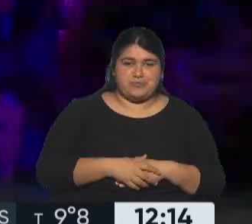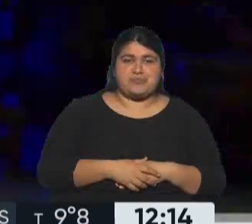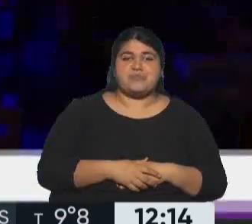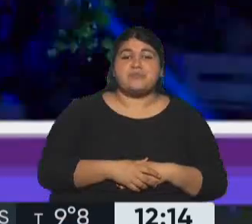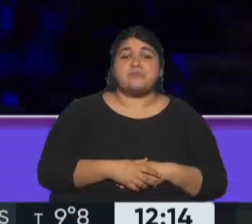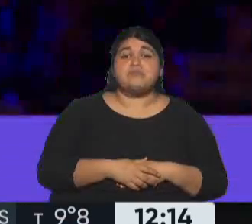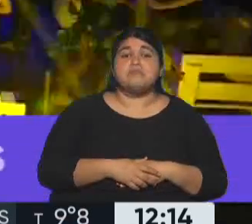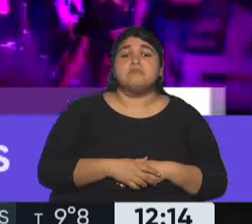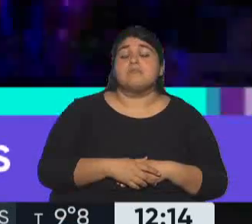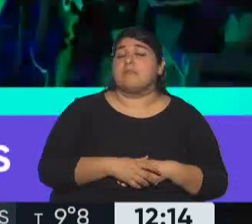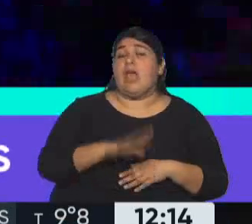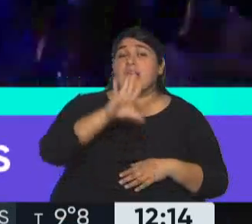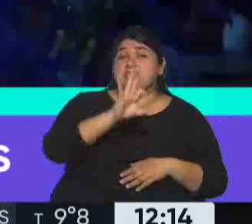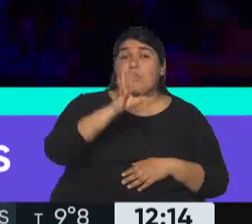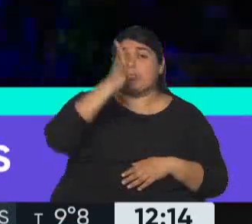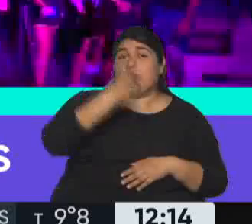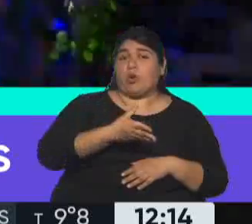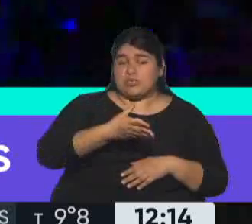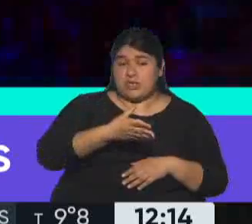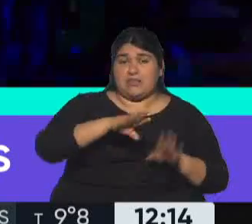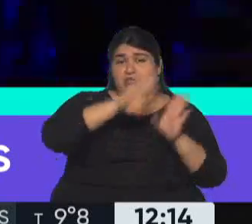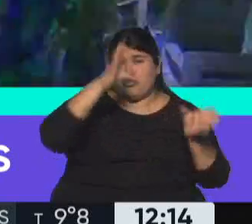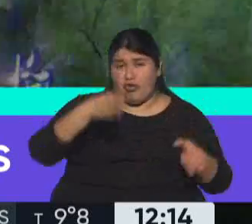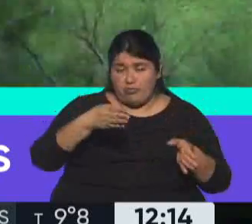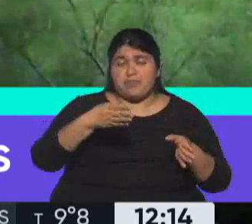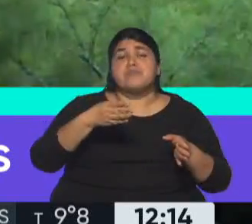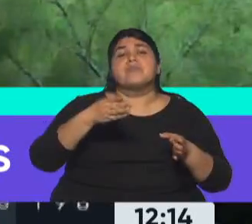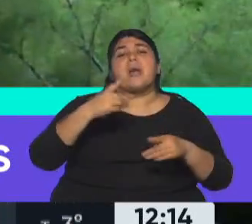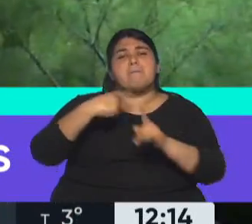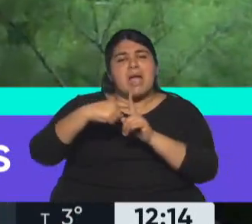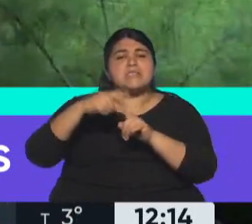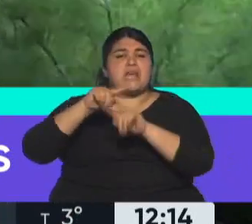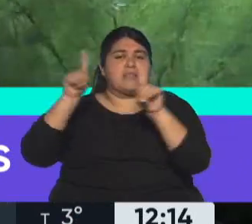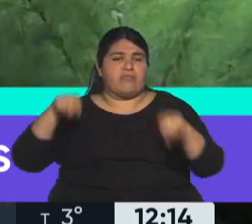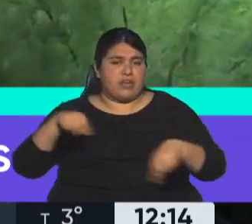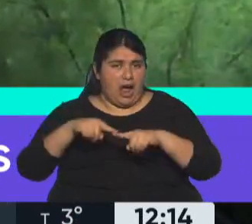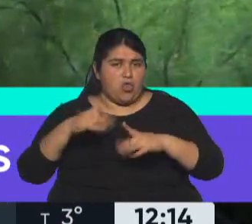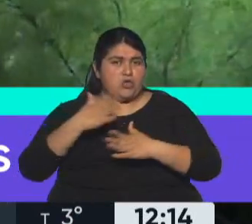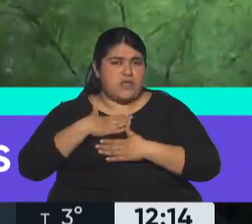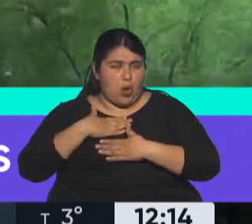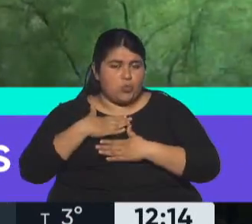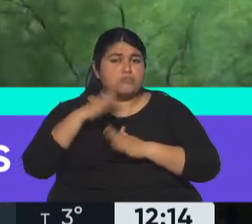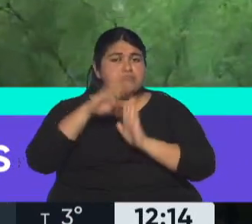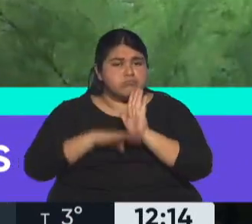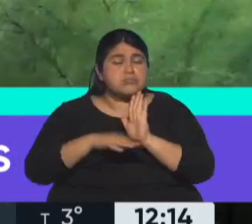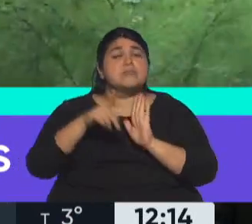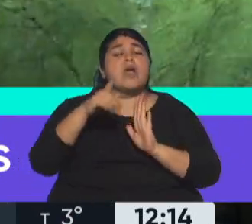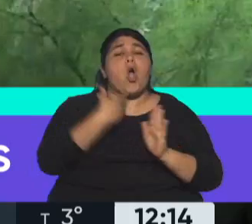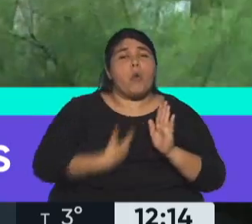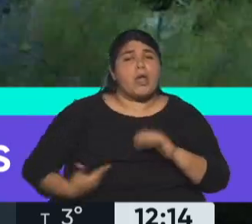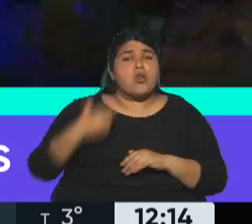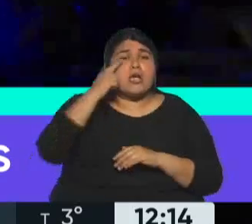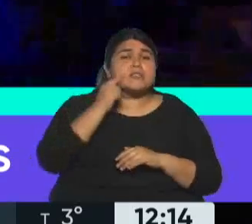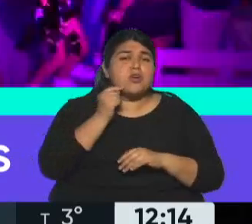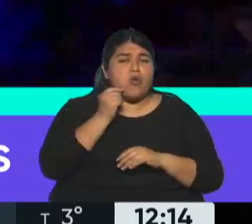aforo reducido al 50% y la solicitud de certificado de vacunación, el gobierno bonaerense anunció la apertura de los boliches.